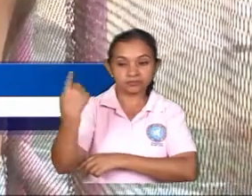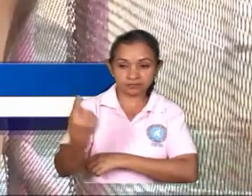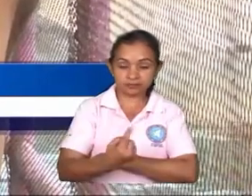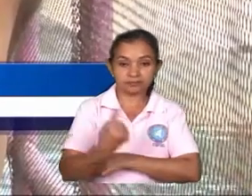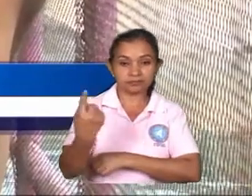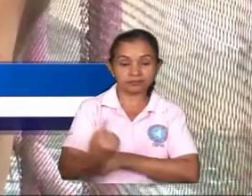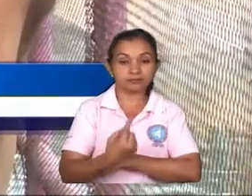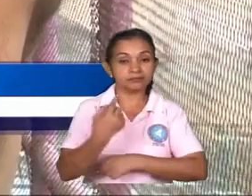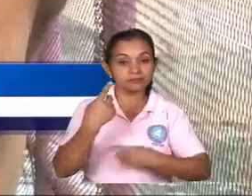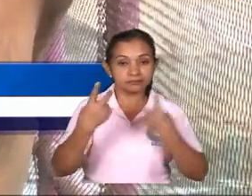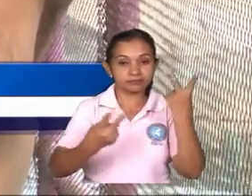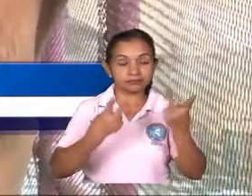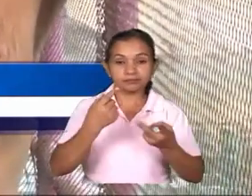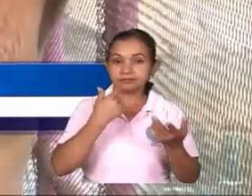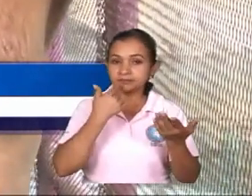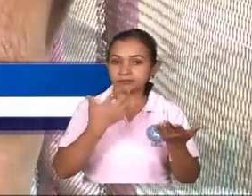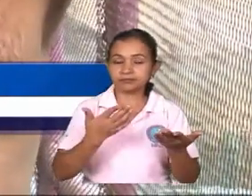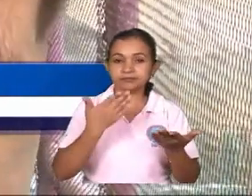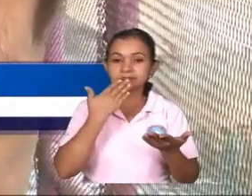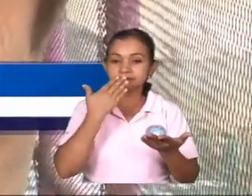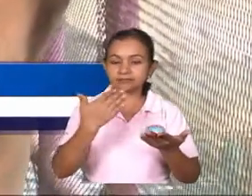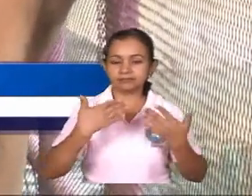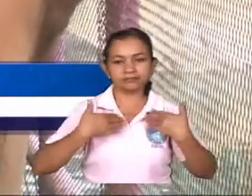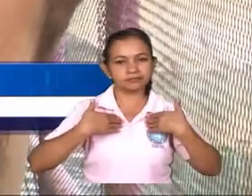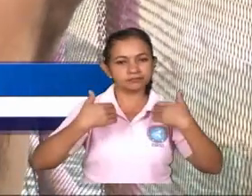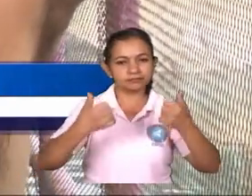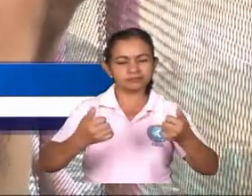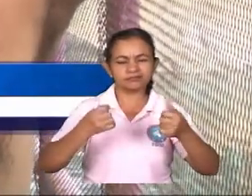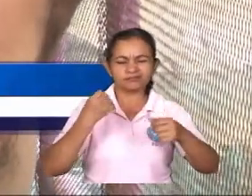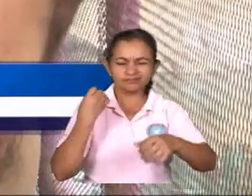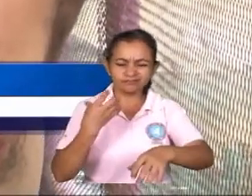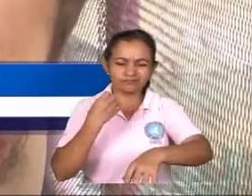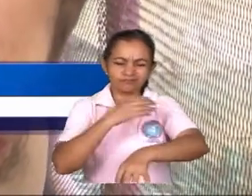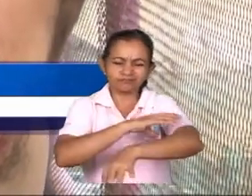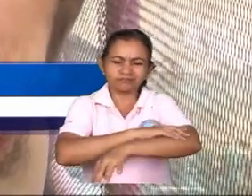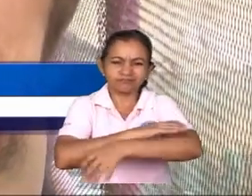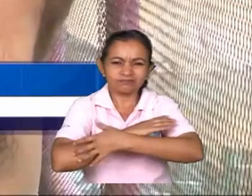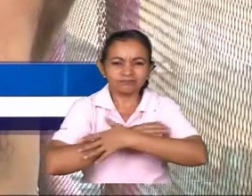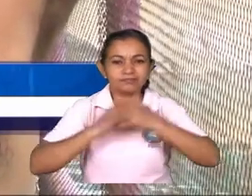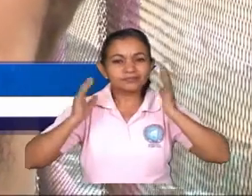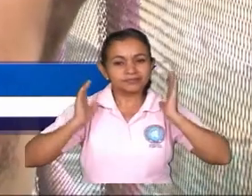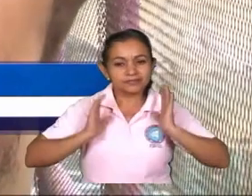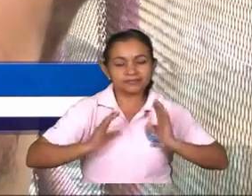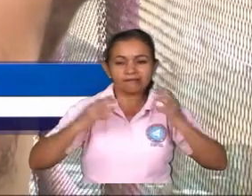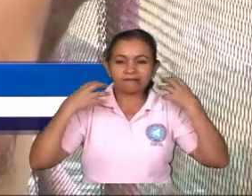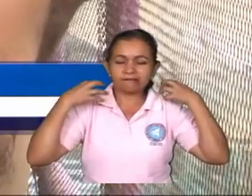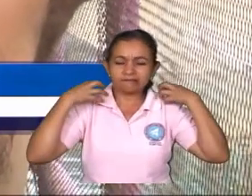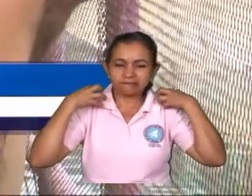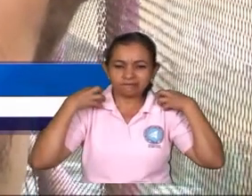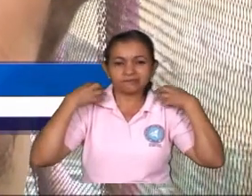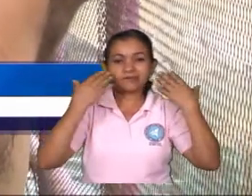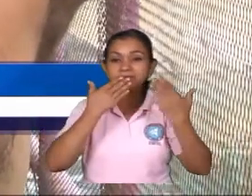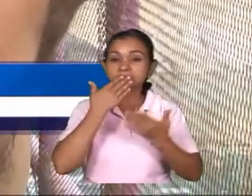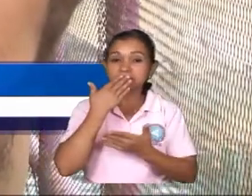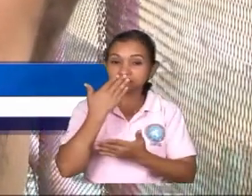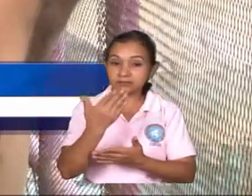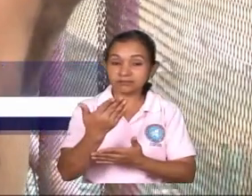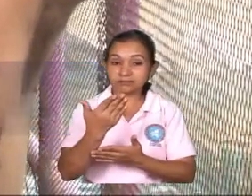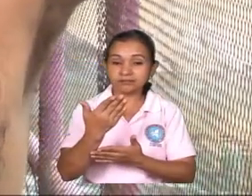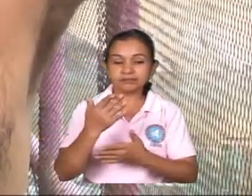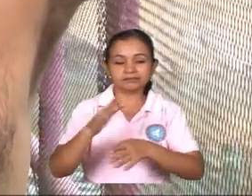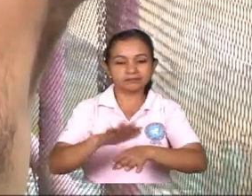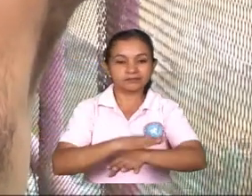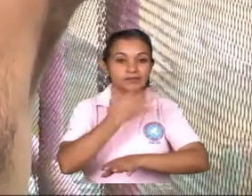¿Por qué? Es bueno para la salud, para los dolores, para el estrés, para